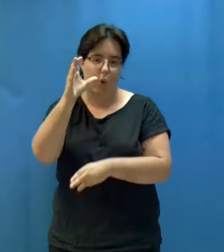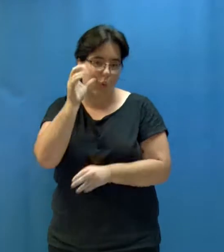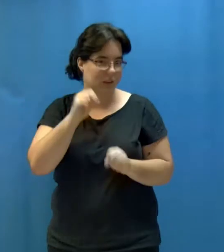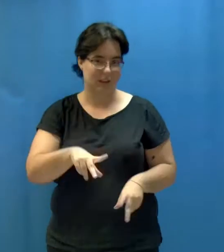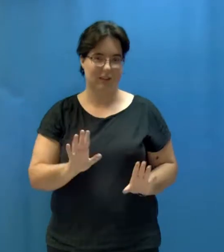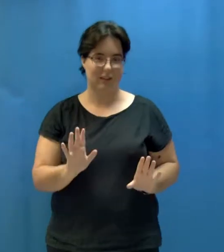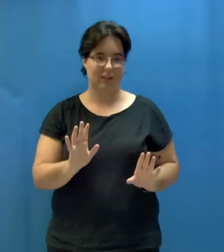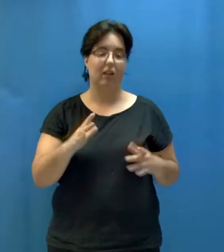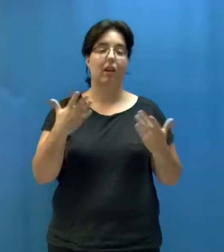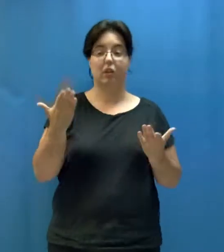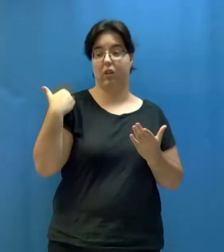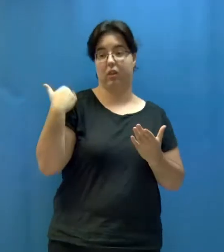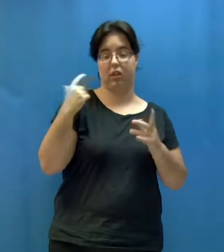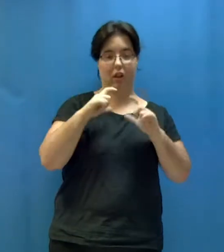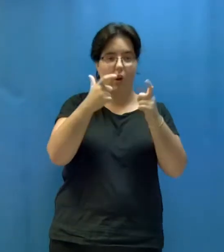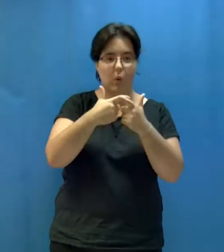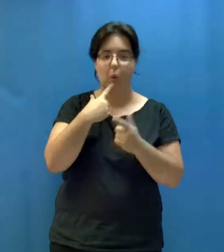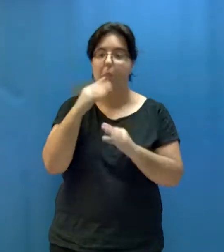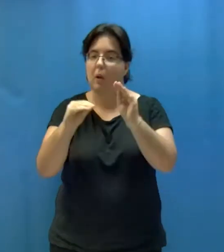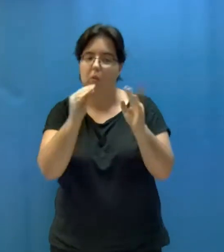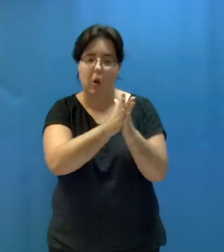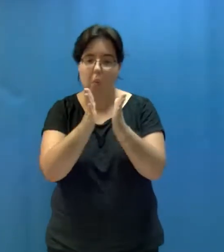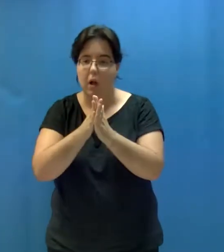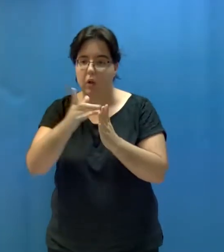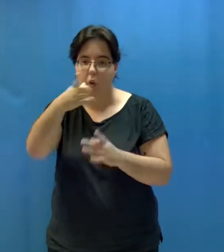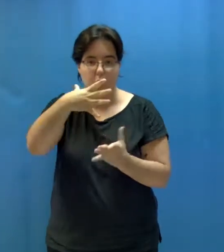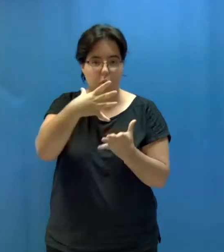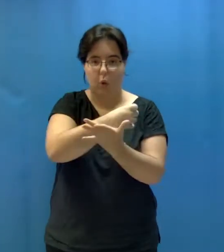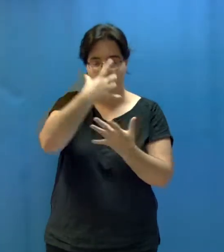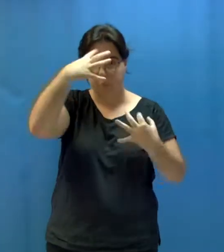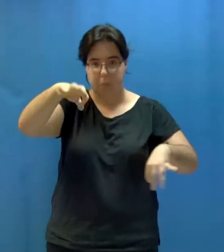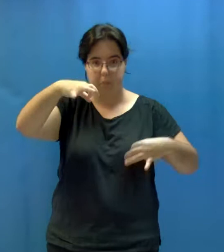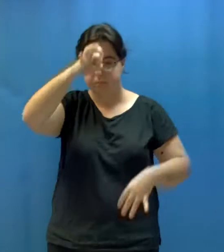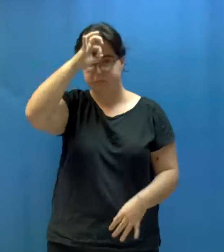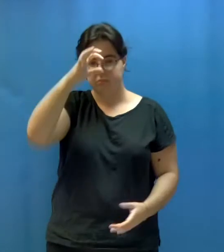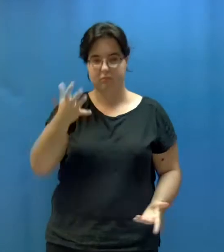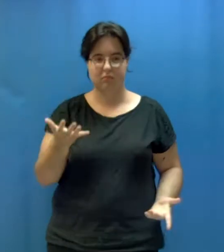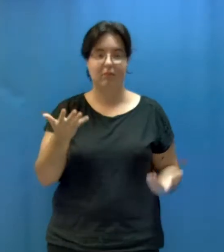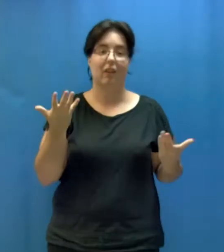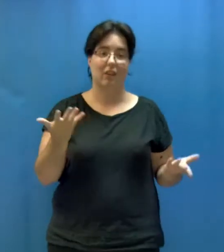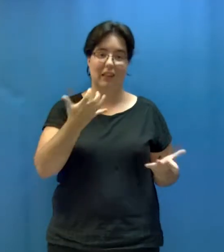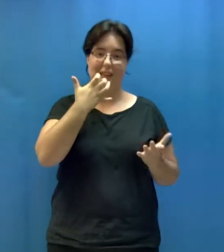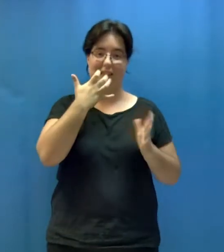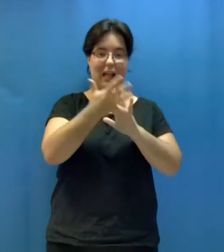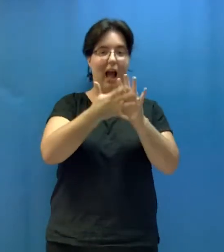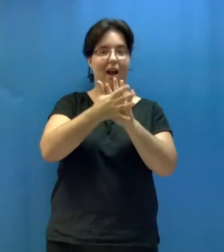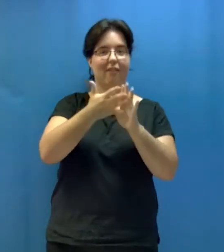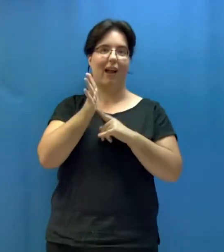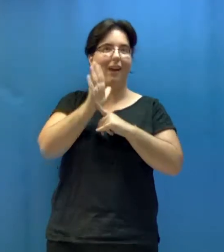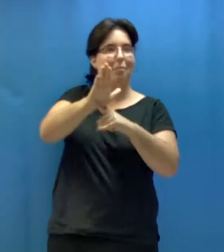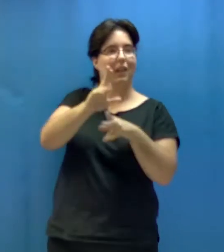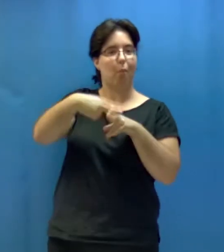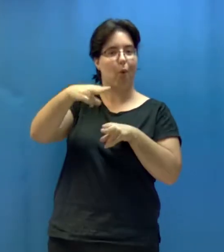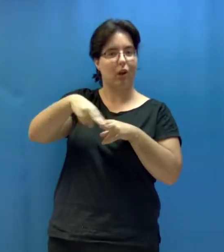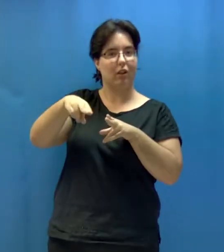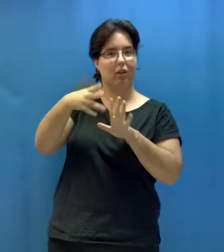reunión, que yo pregunto a mis compañeros, nadie sabía nada y parece ser que Ciudadanos tampoco. Entonces, si cuando se habla de representantes políticos se habla de quienes